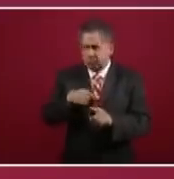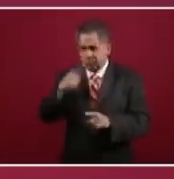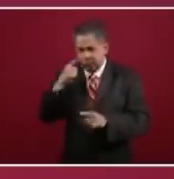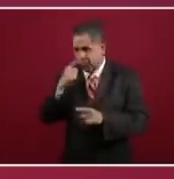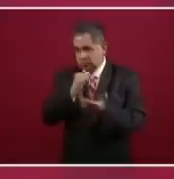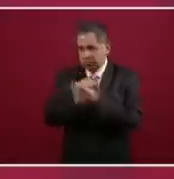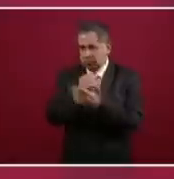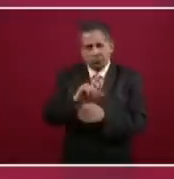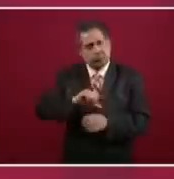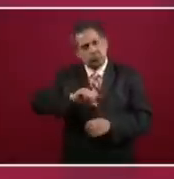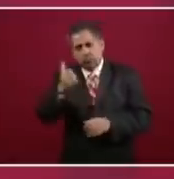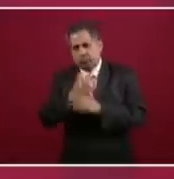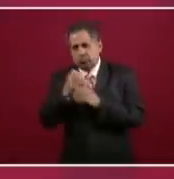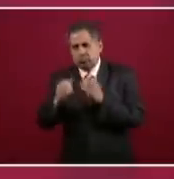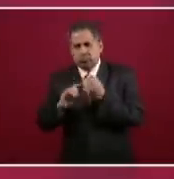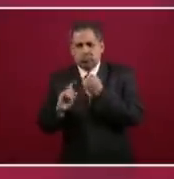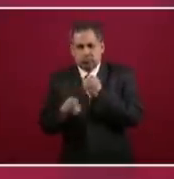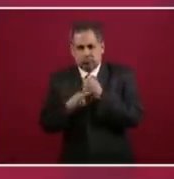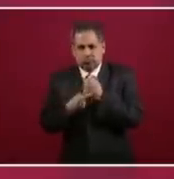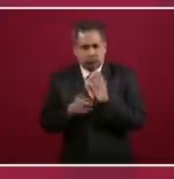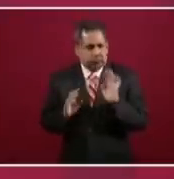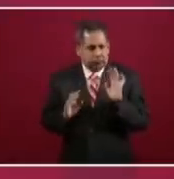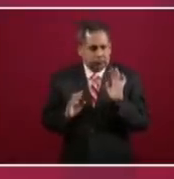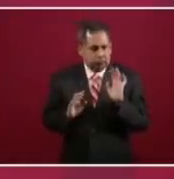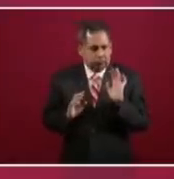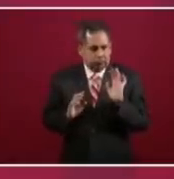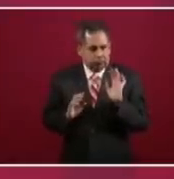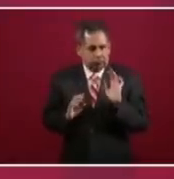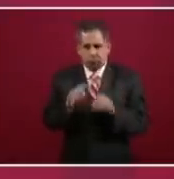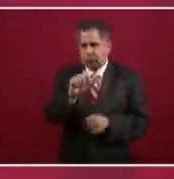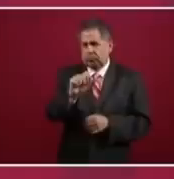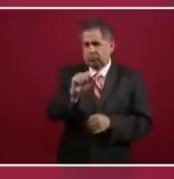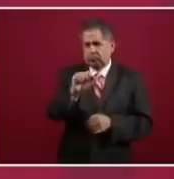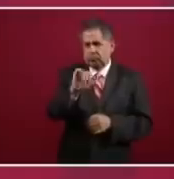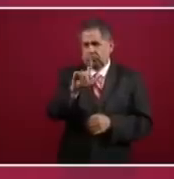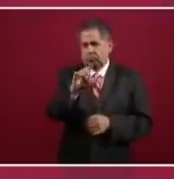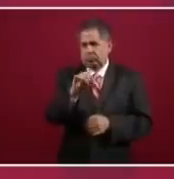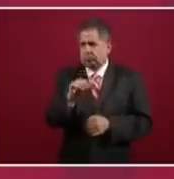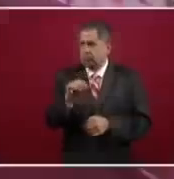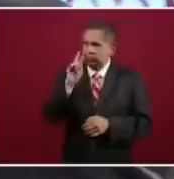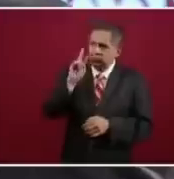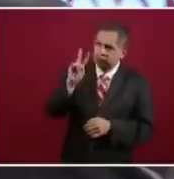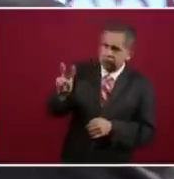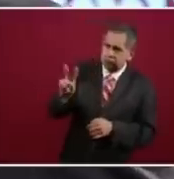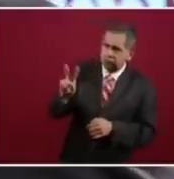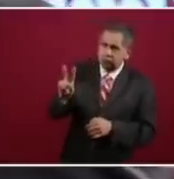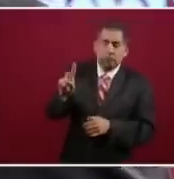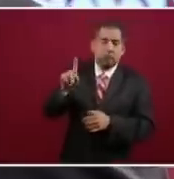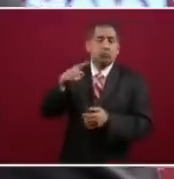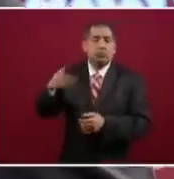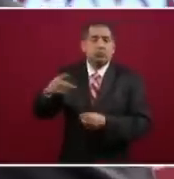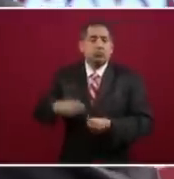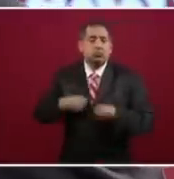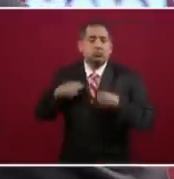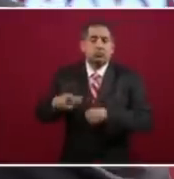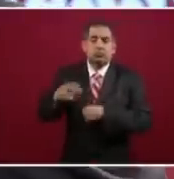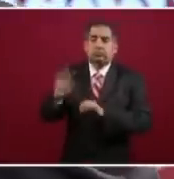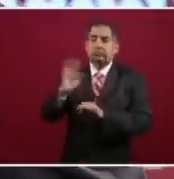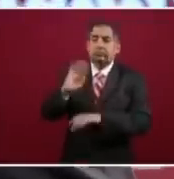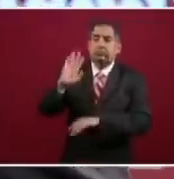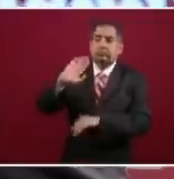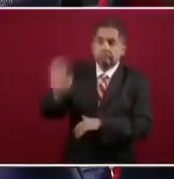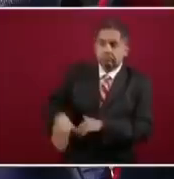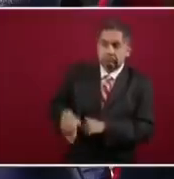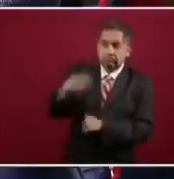decisión que todos se les dio asilo porque estaba en peligro su vida